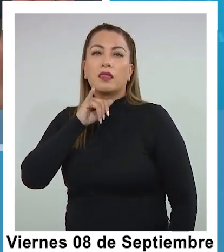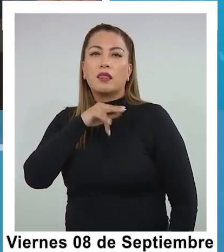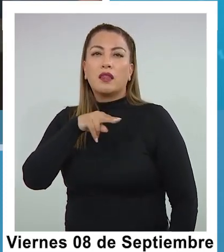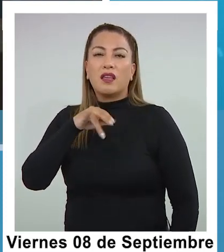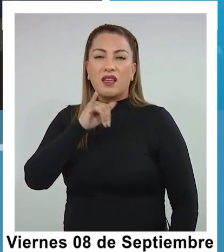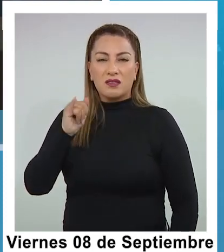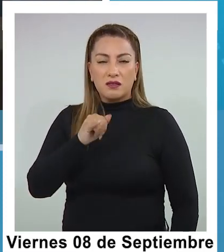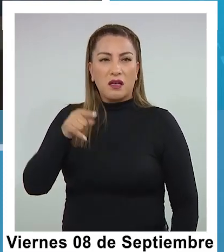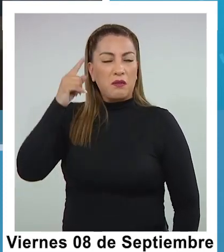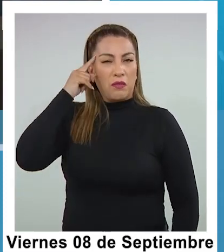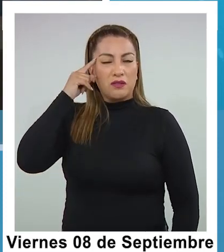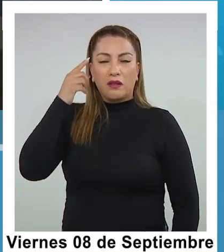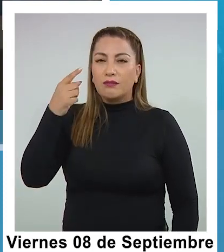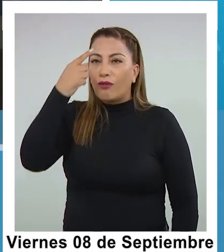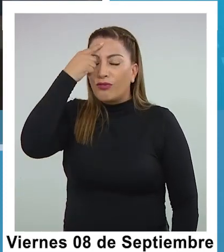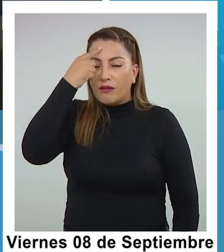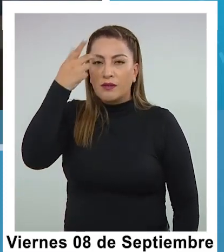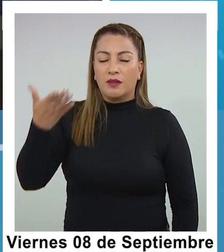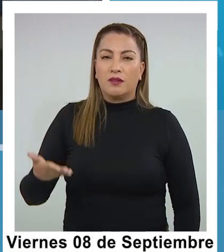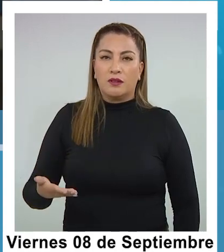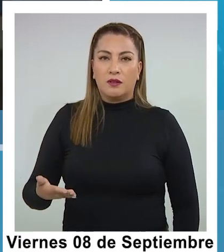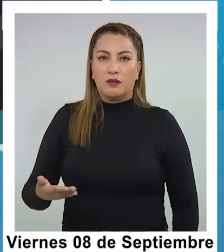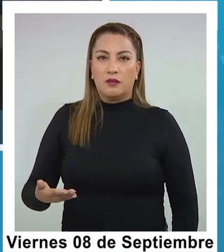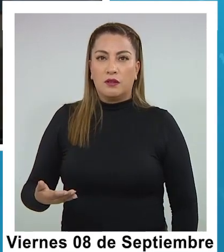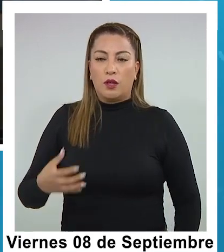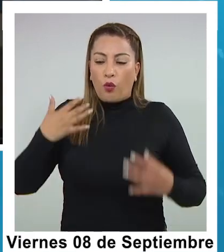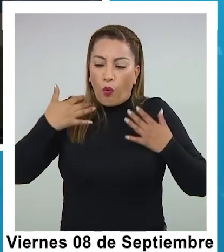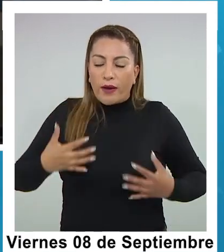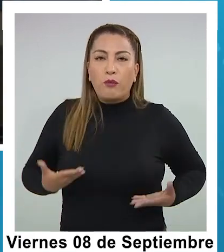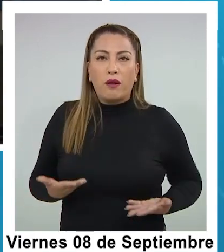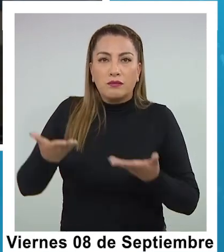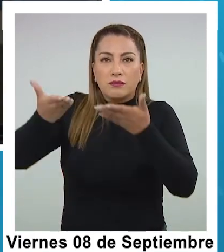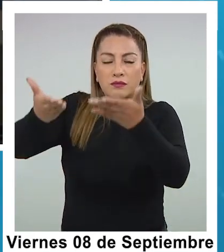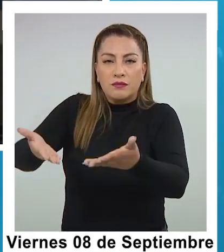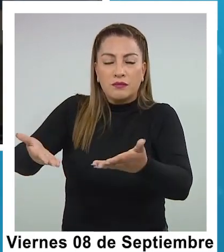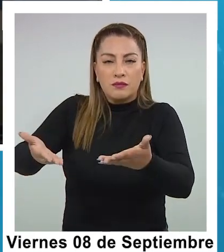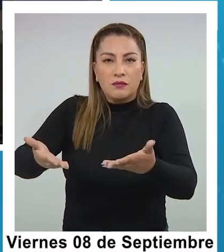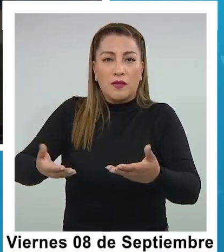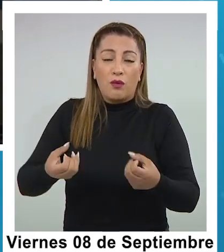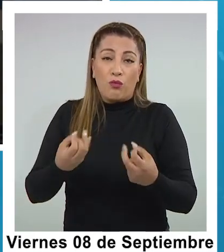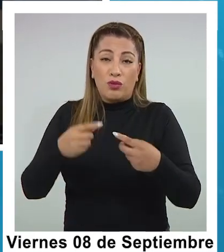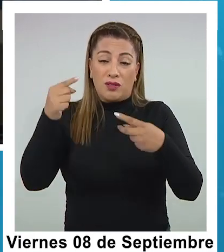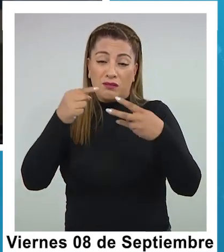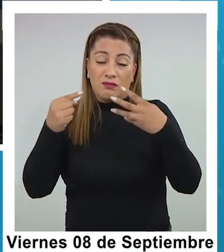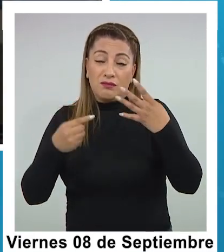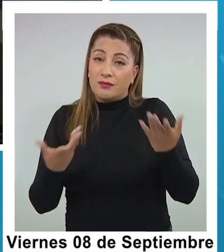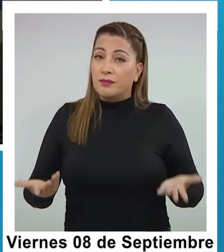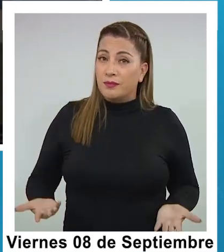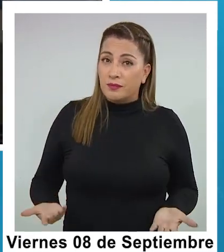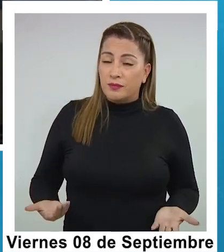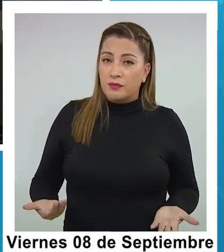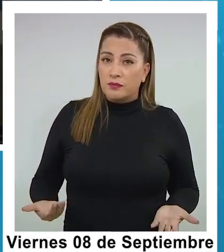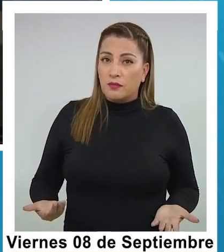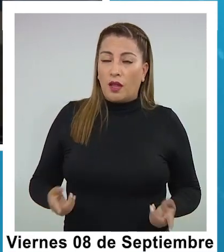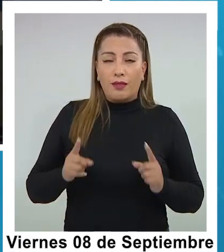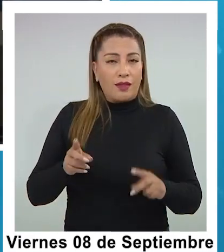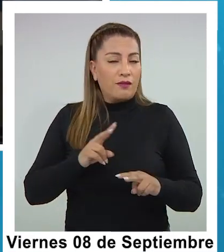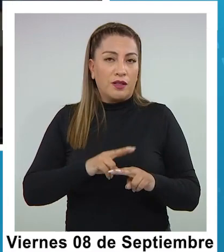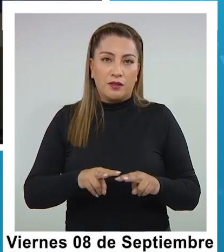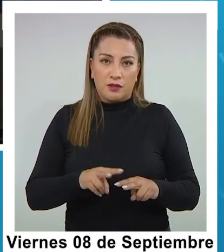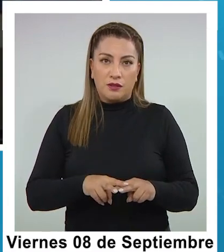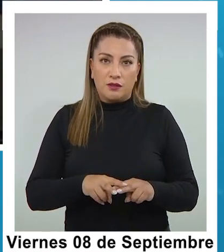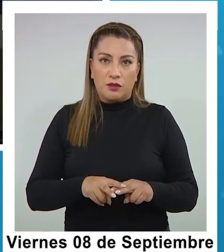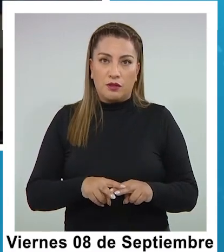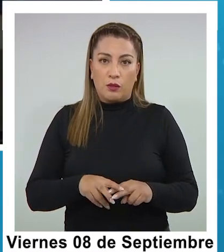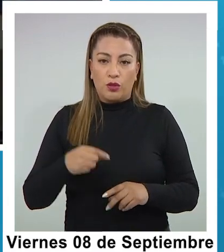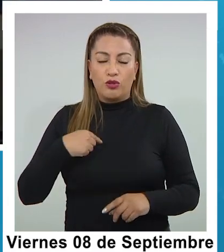encuentra absurdo que no se hayan entregado los cuerpos, bueno, y un montón de cosas que hace crítica, pero hay que hacerla cuando uno está en